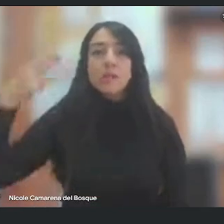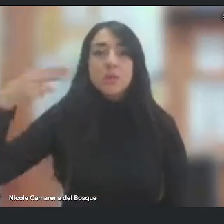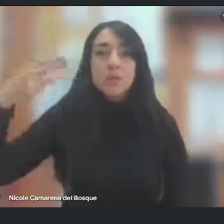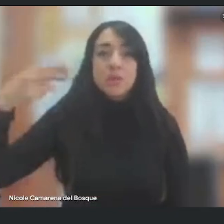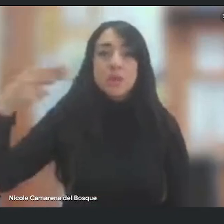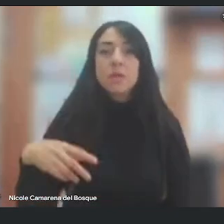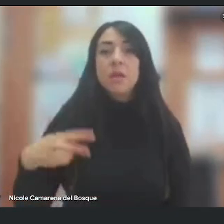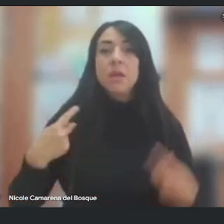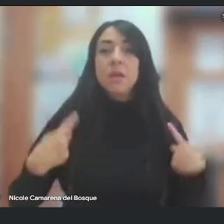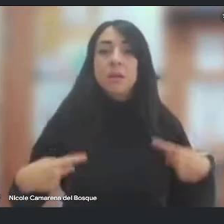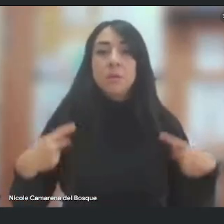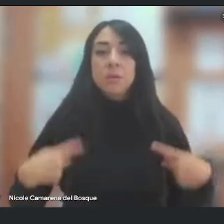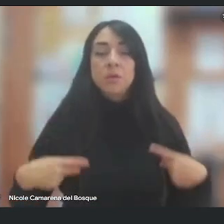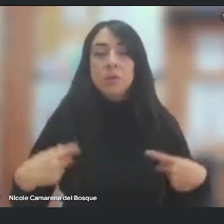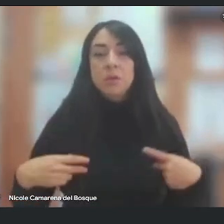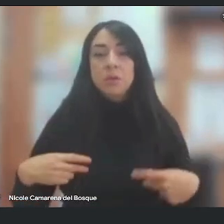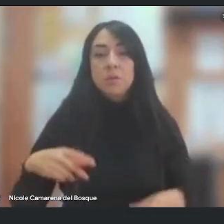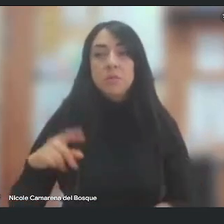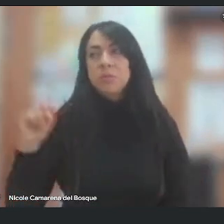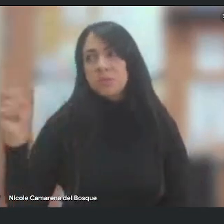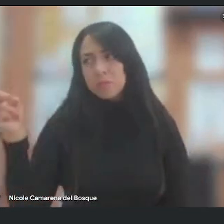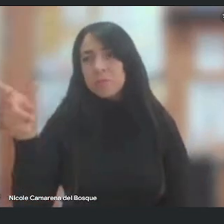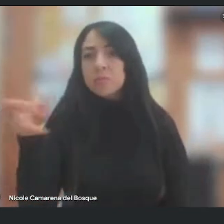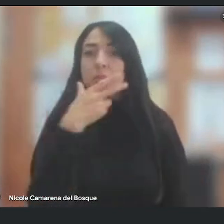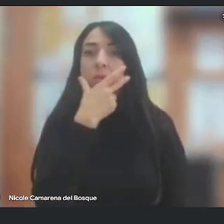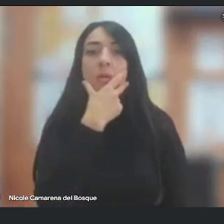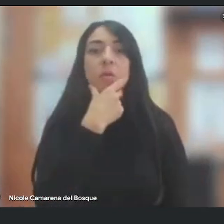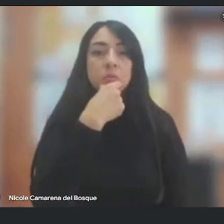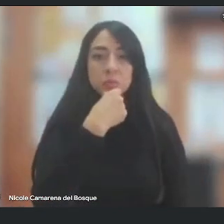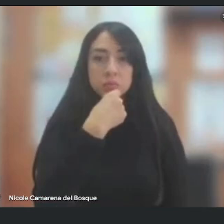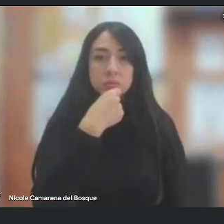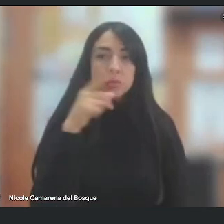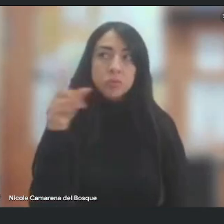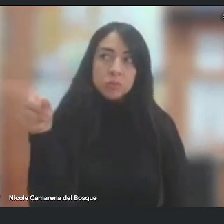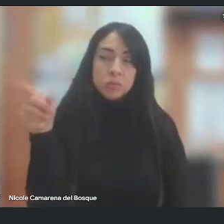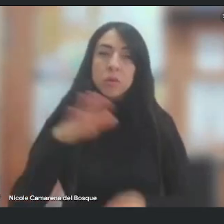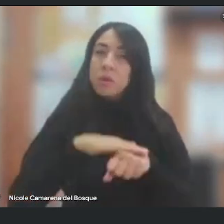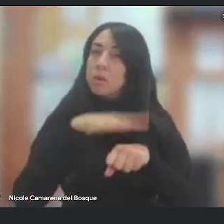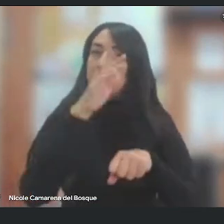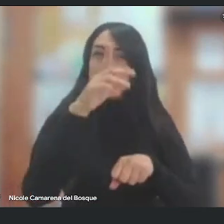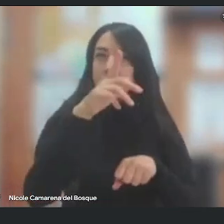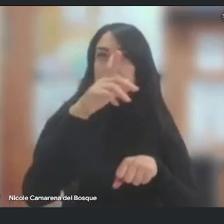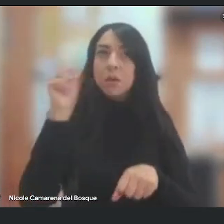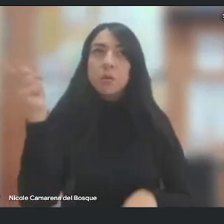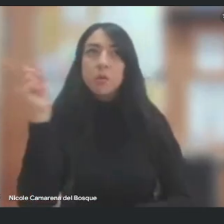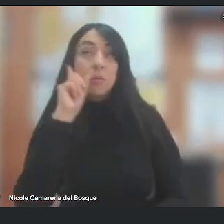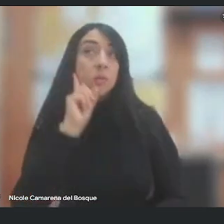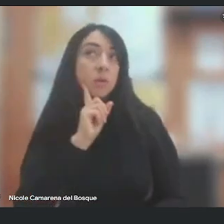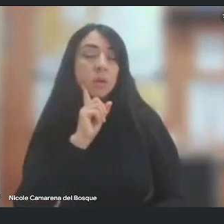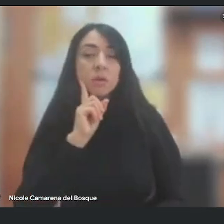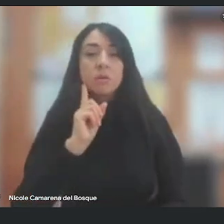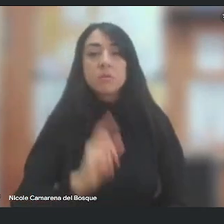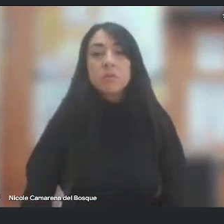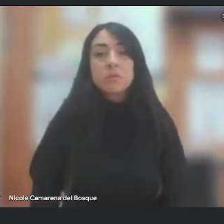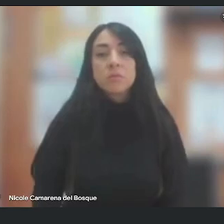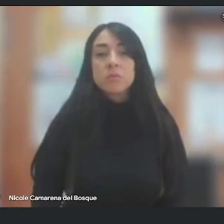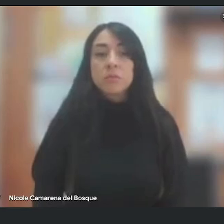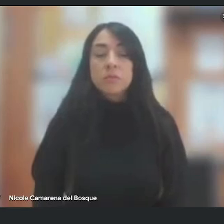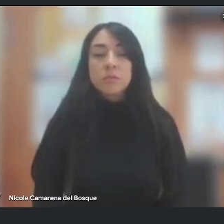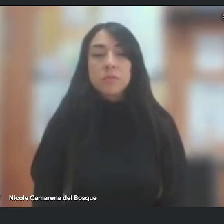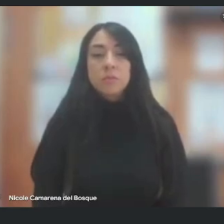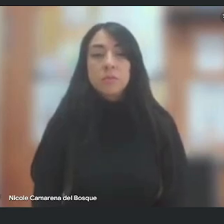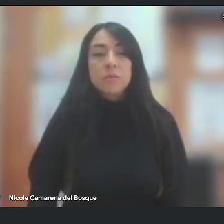él sí le va a interesar más que a una mujer. Las mujeres también son propias de su